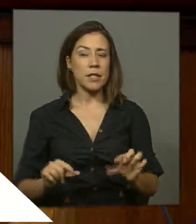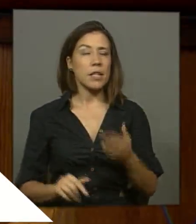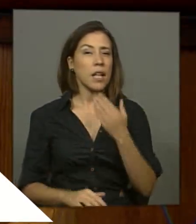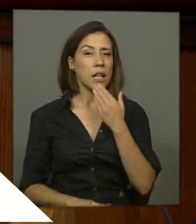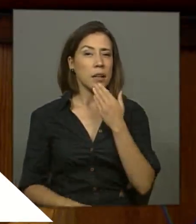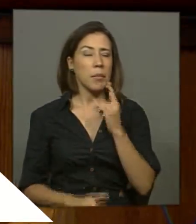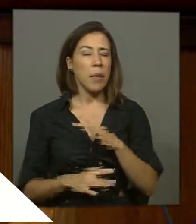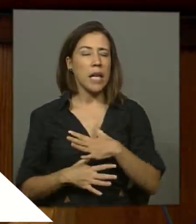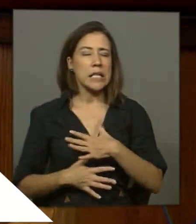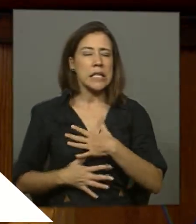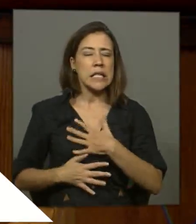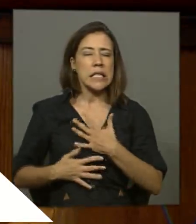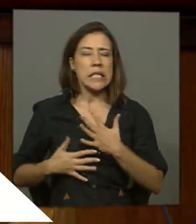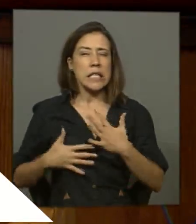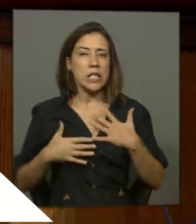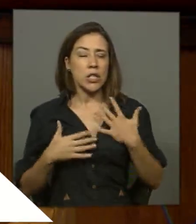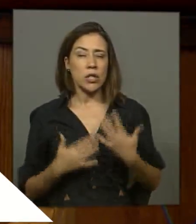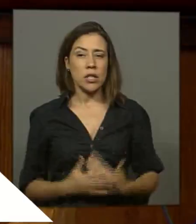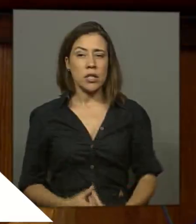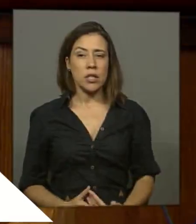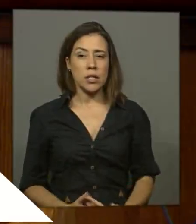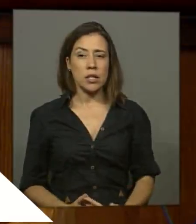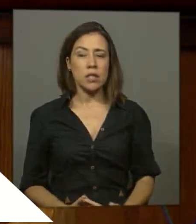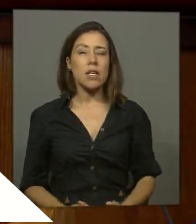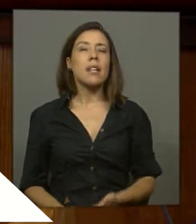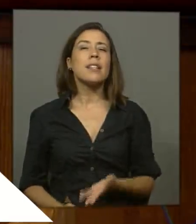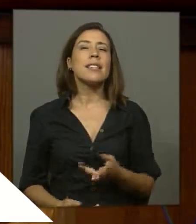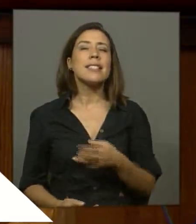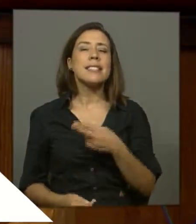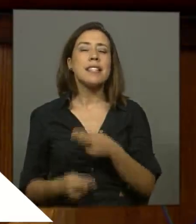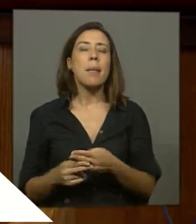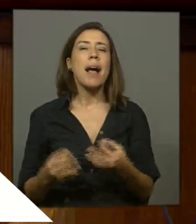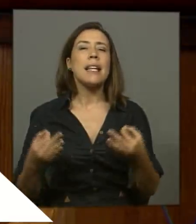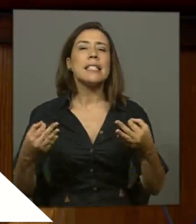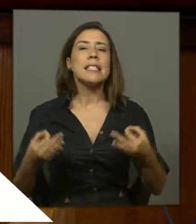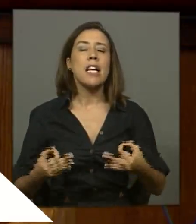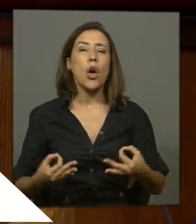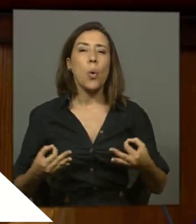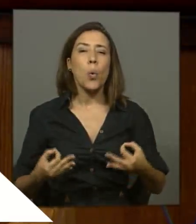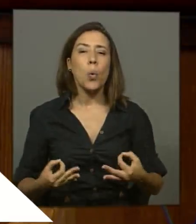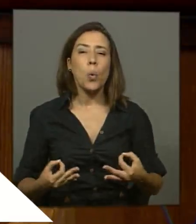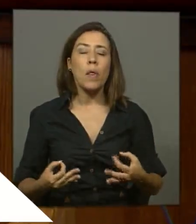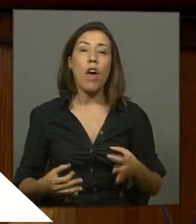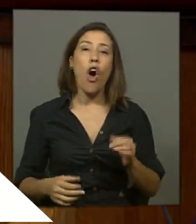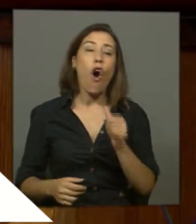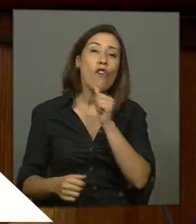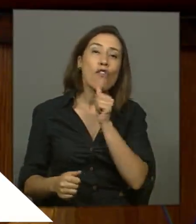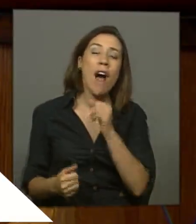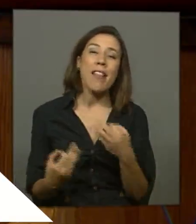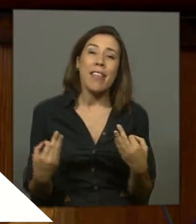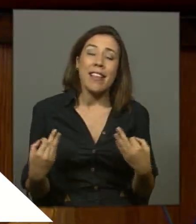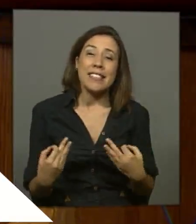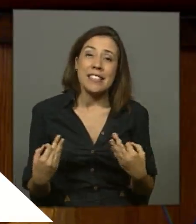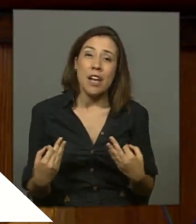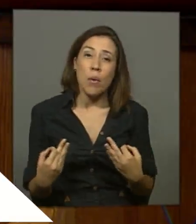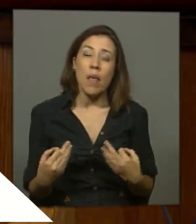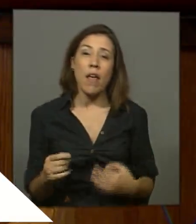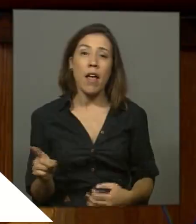también a sensaciones que se cono como seguridad seguridad